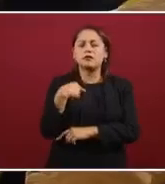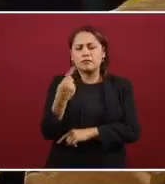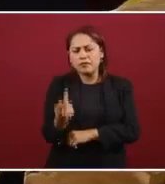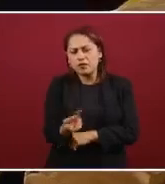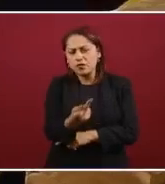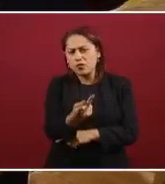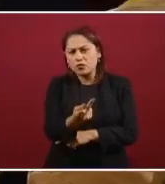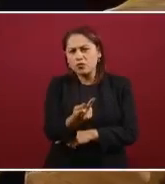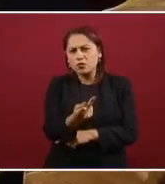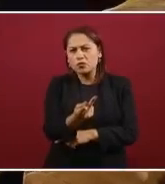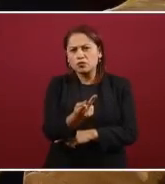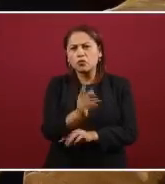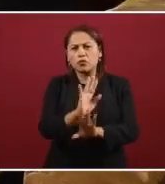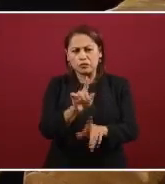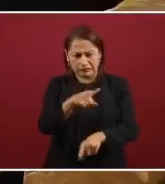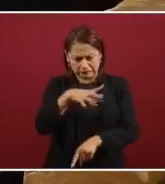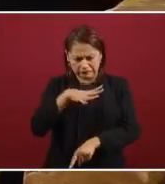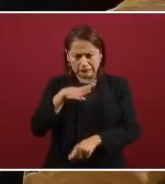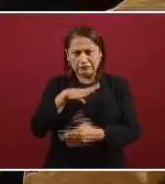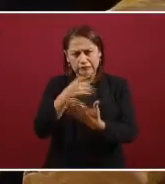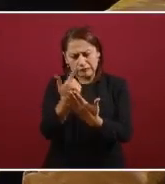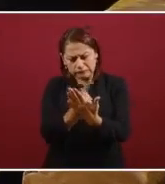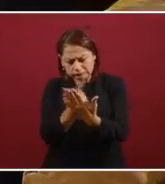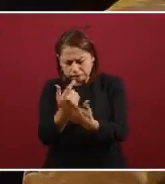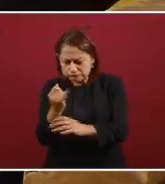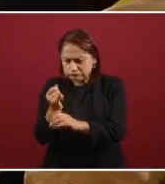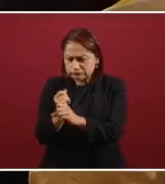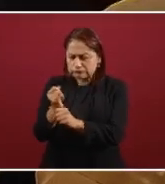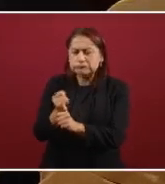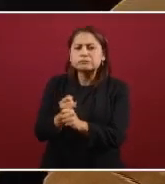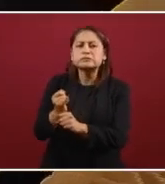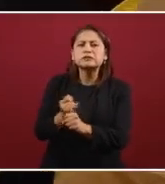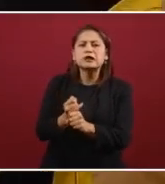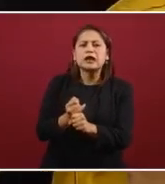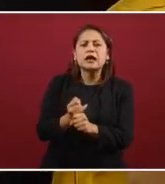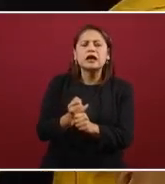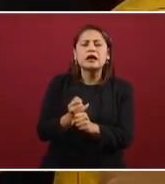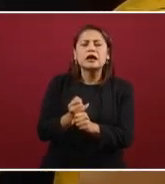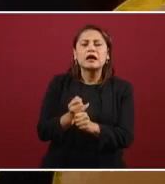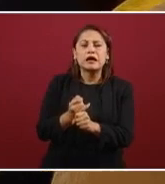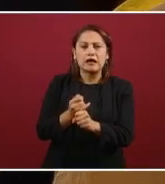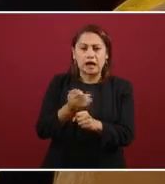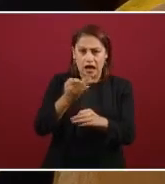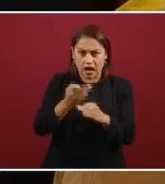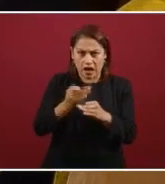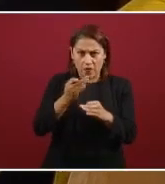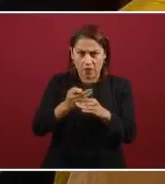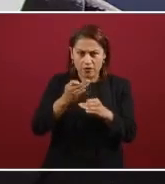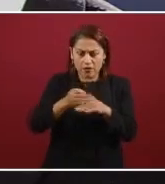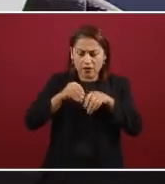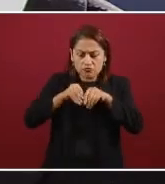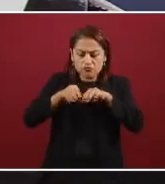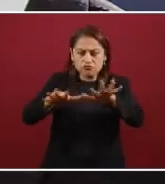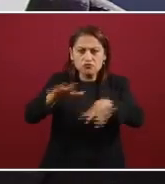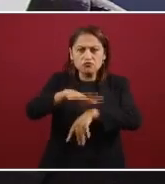una estadística respecto a esta cruzada o campaña para el consumo de